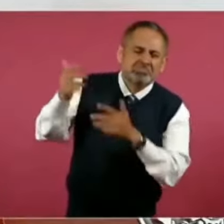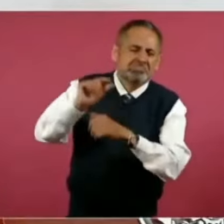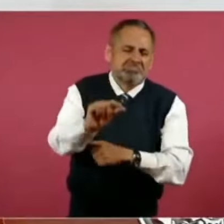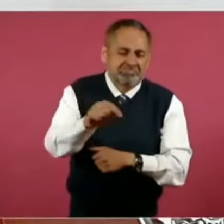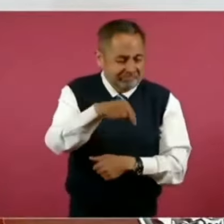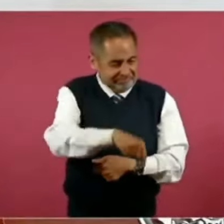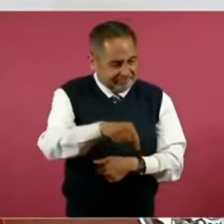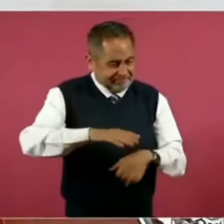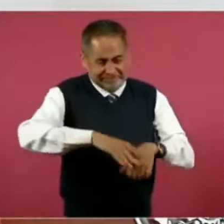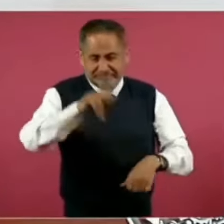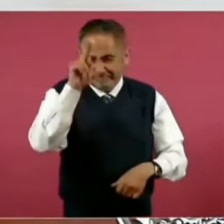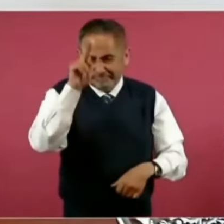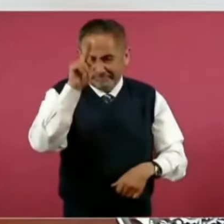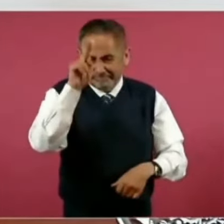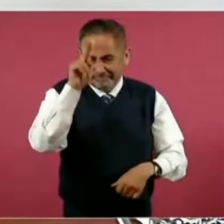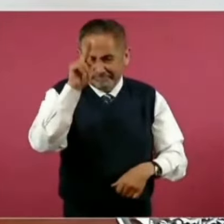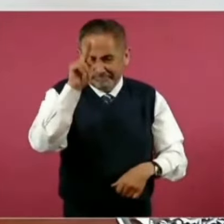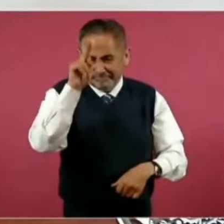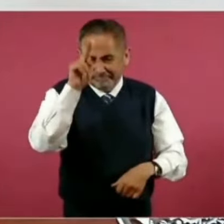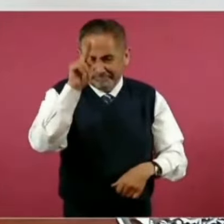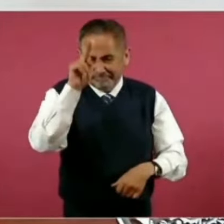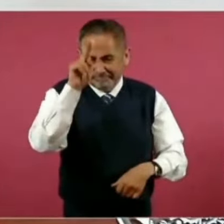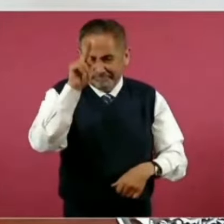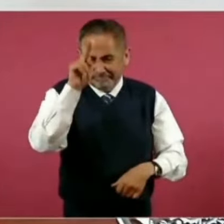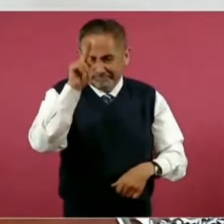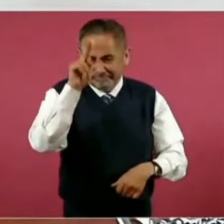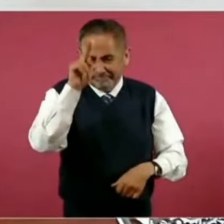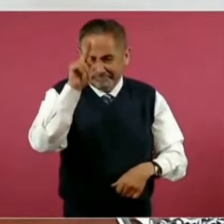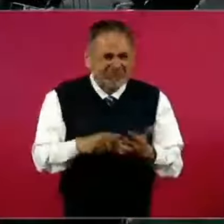Pero considerar,